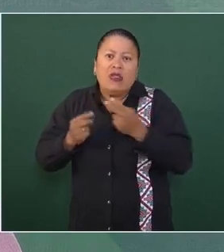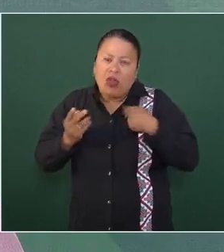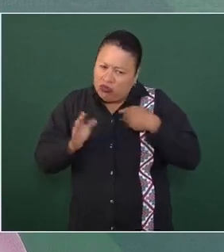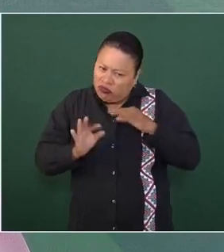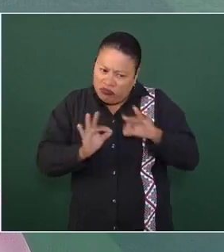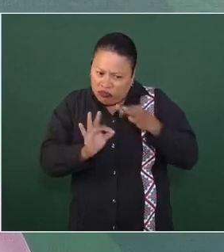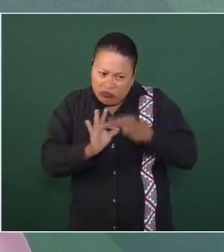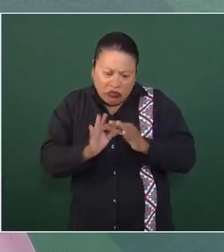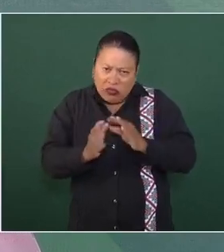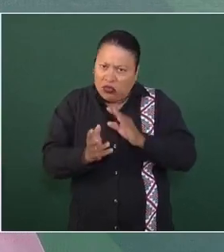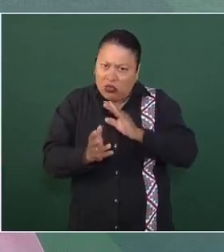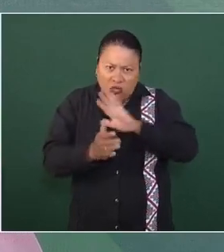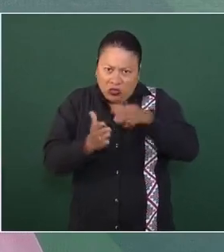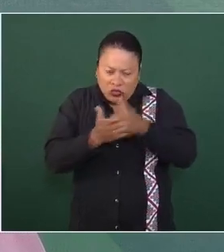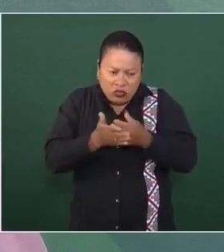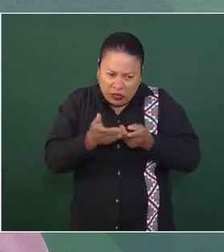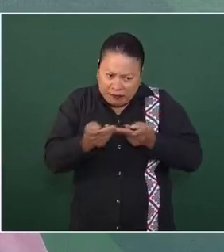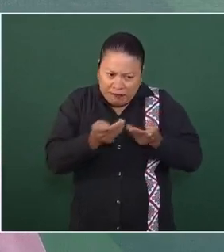pues